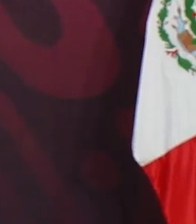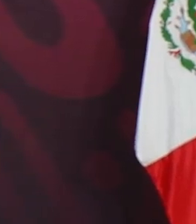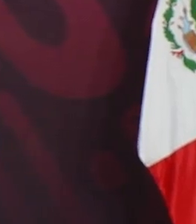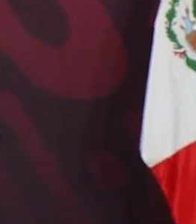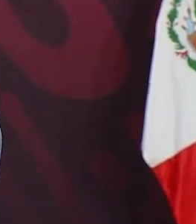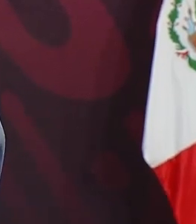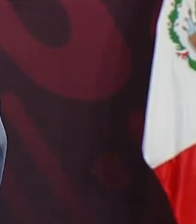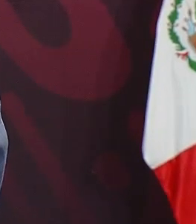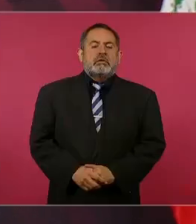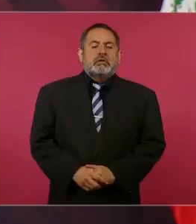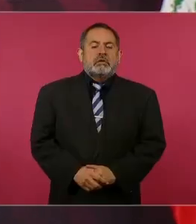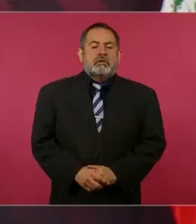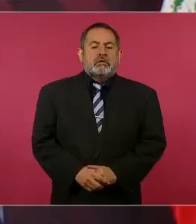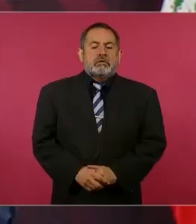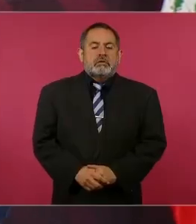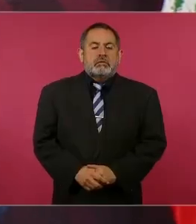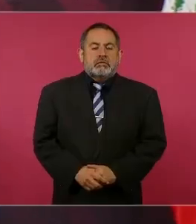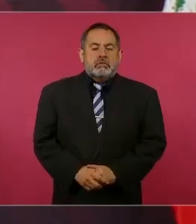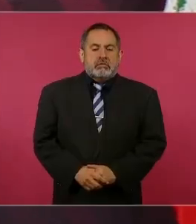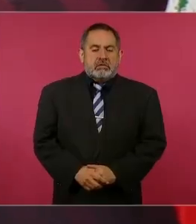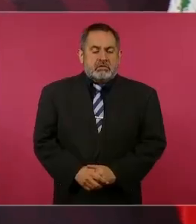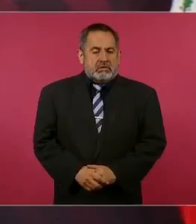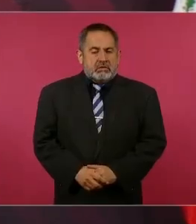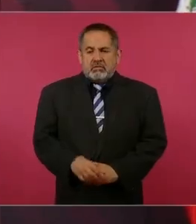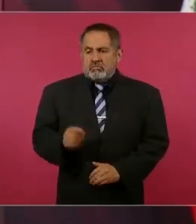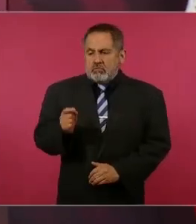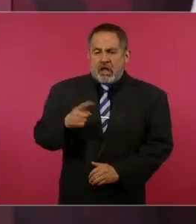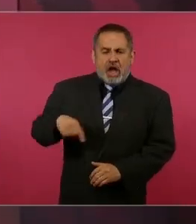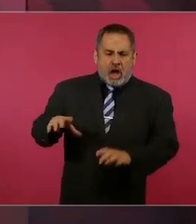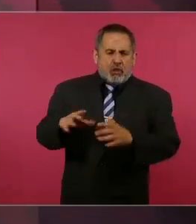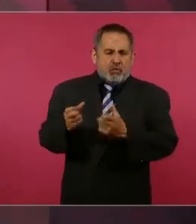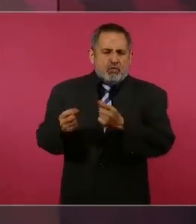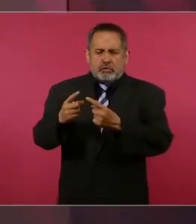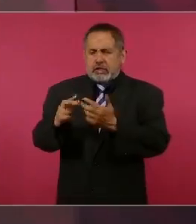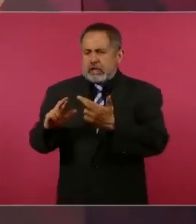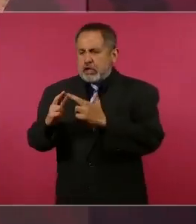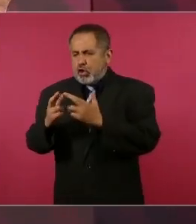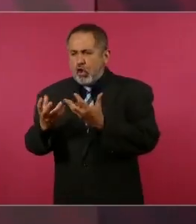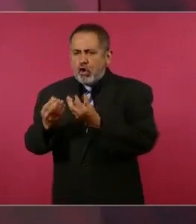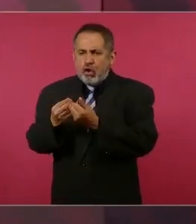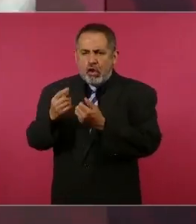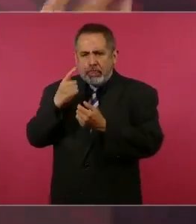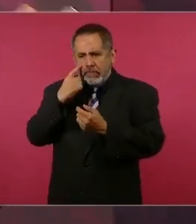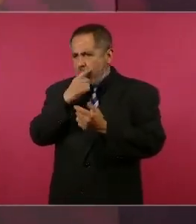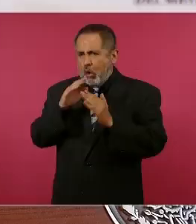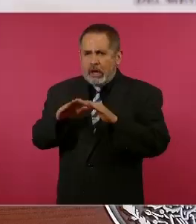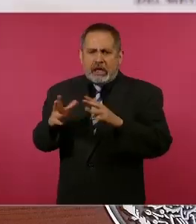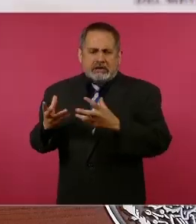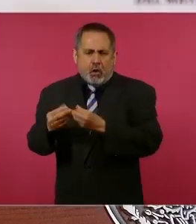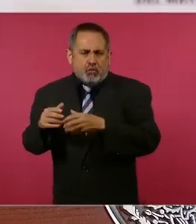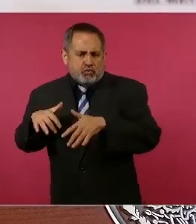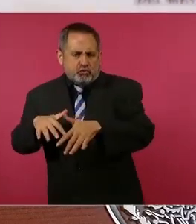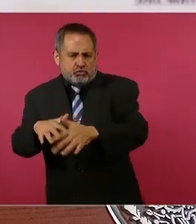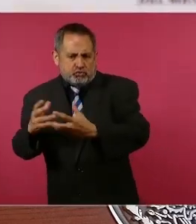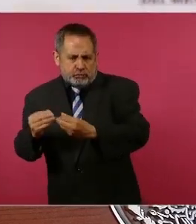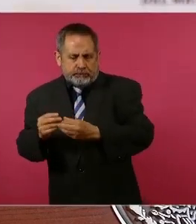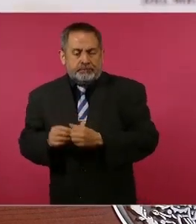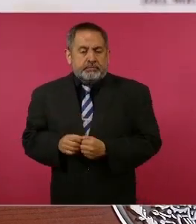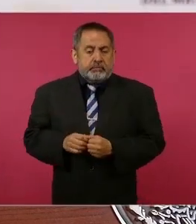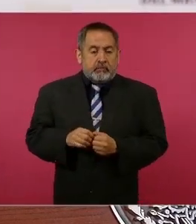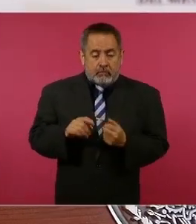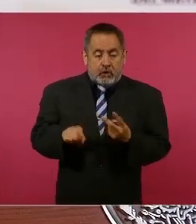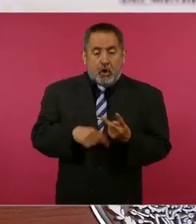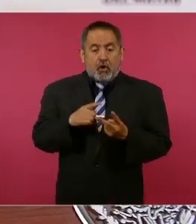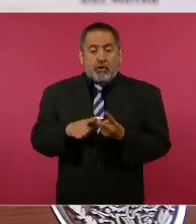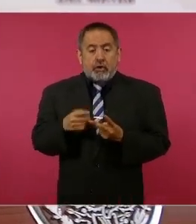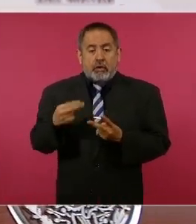peregrinación para ellos. Vinculaban la democracia con la religión. Luego, los